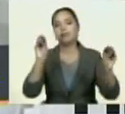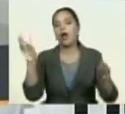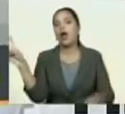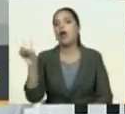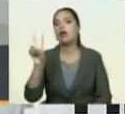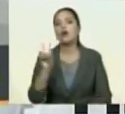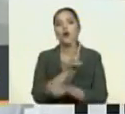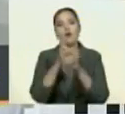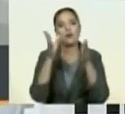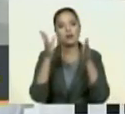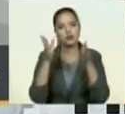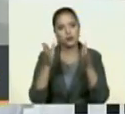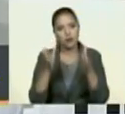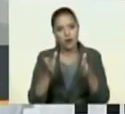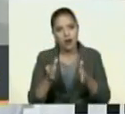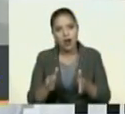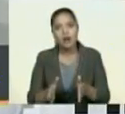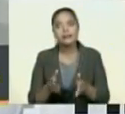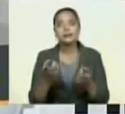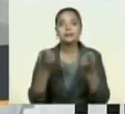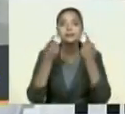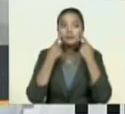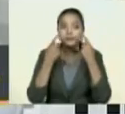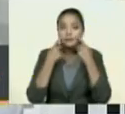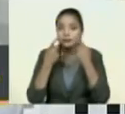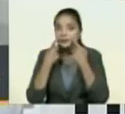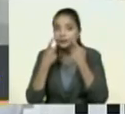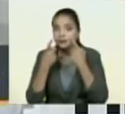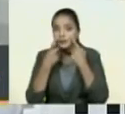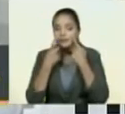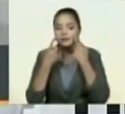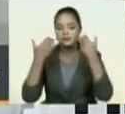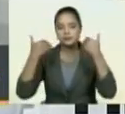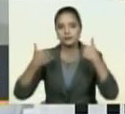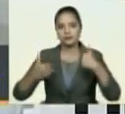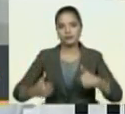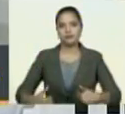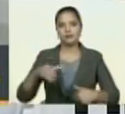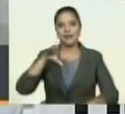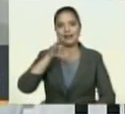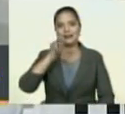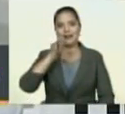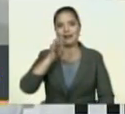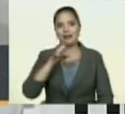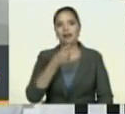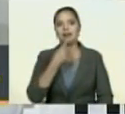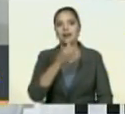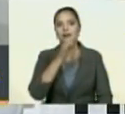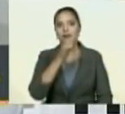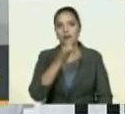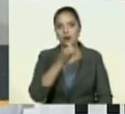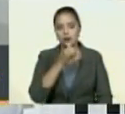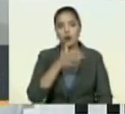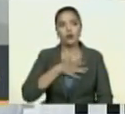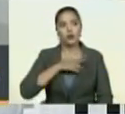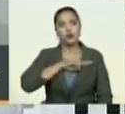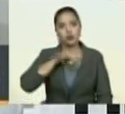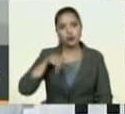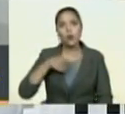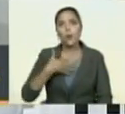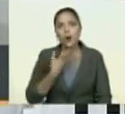todas las electoras y los electores que estén atentos de lo que diga el Consejo Nacional Electoral. Uno pudiera